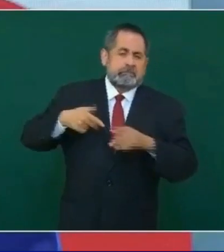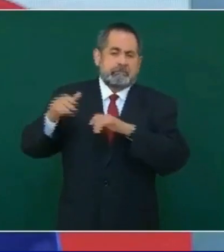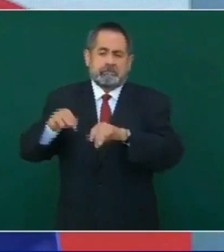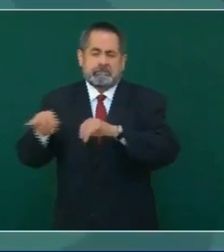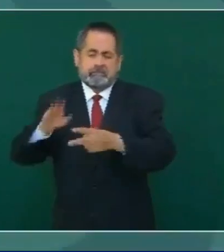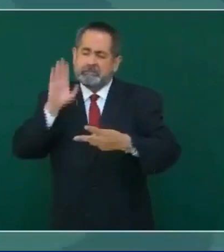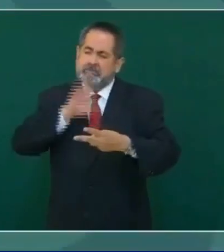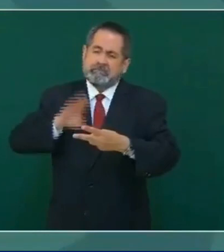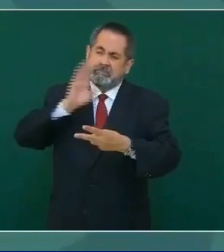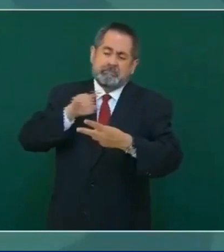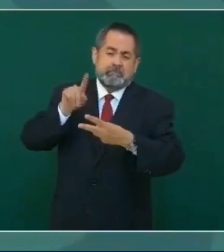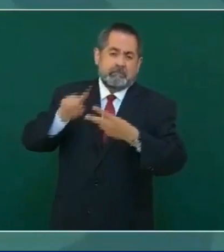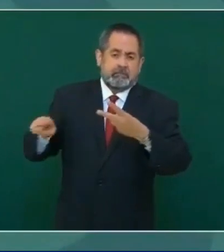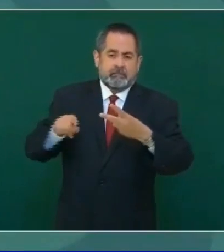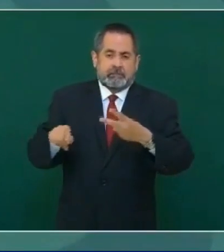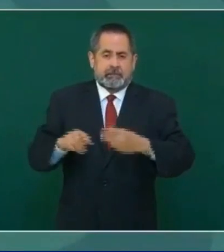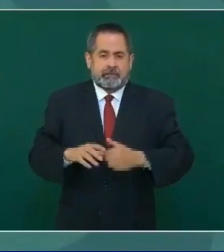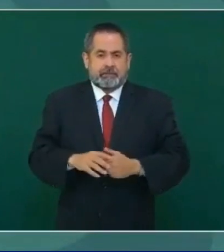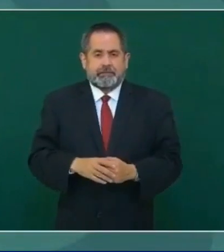trabajadores.